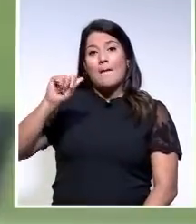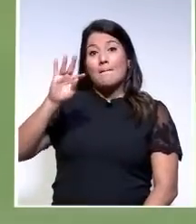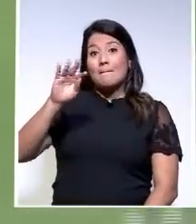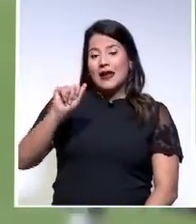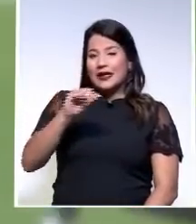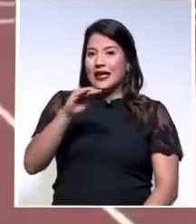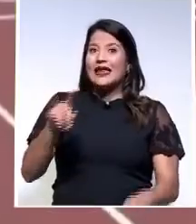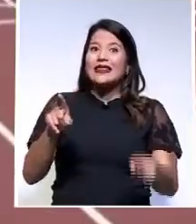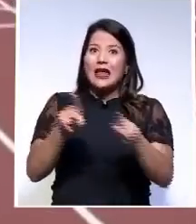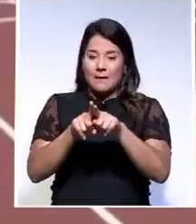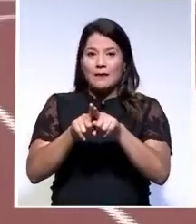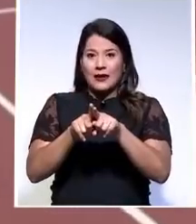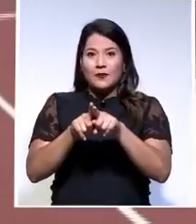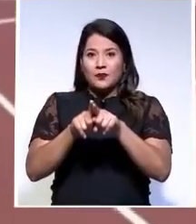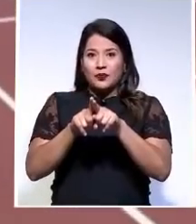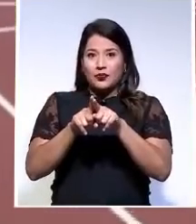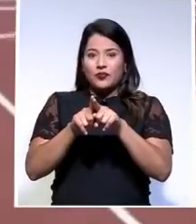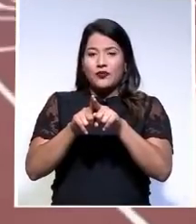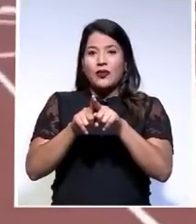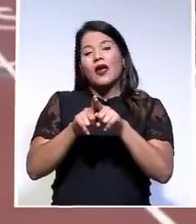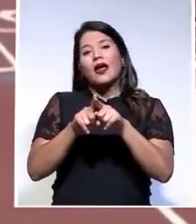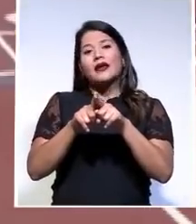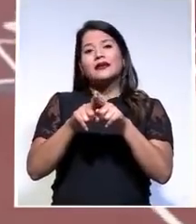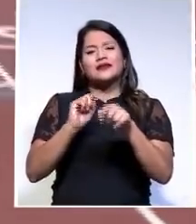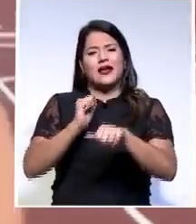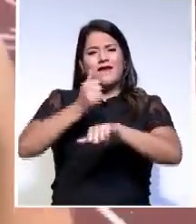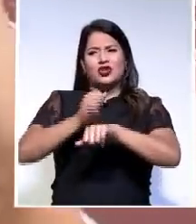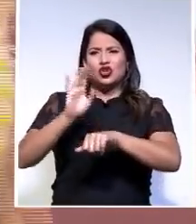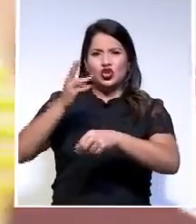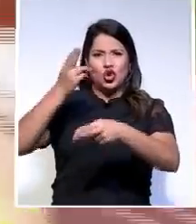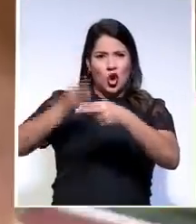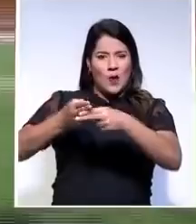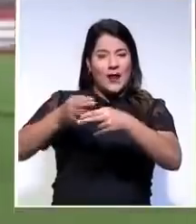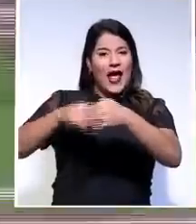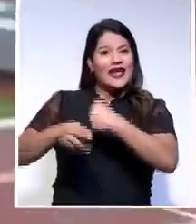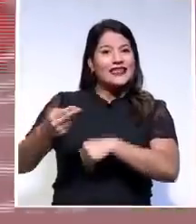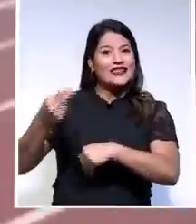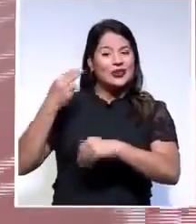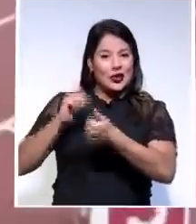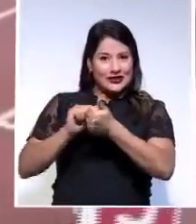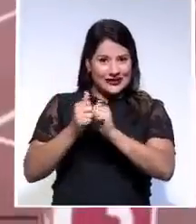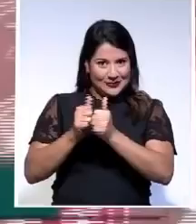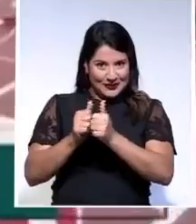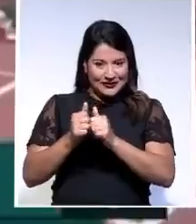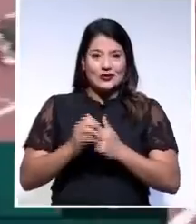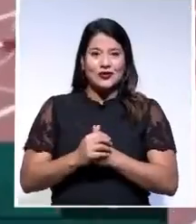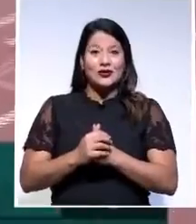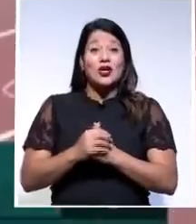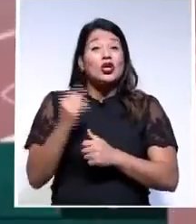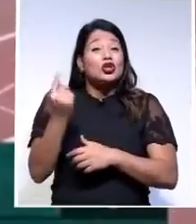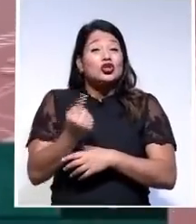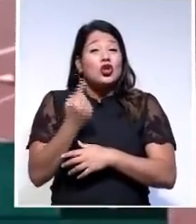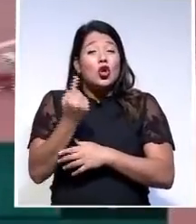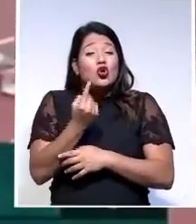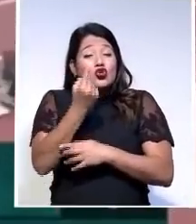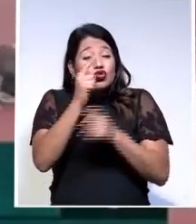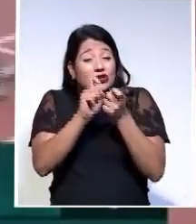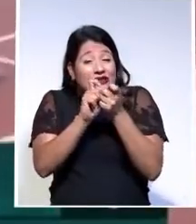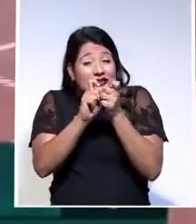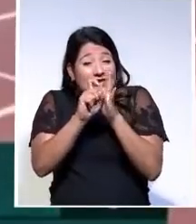paso grabó con honores su nombre en la historia del deporte. Apenas una fracción de segundo por